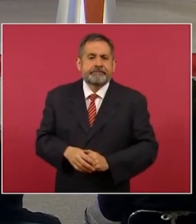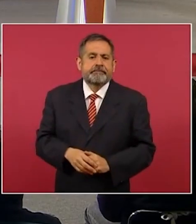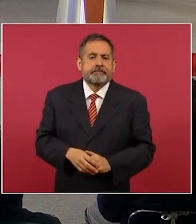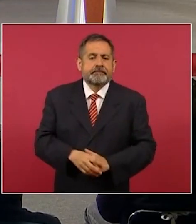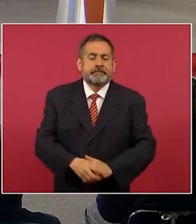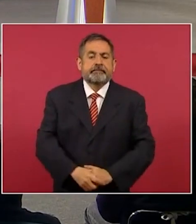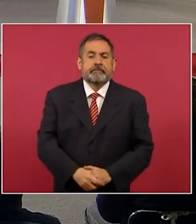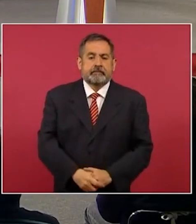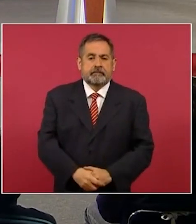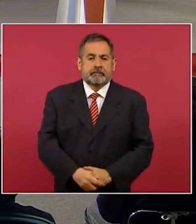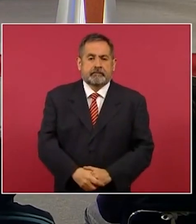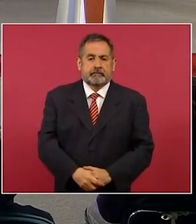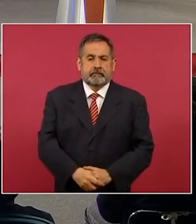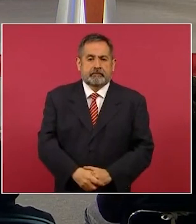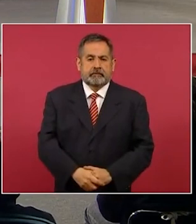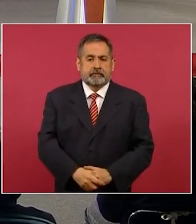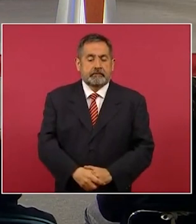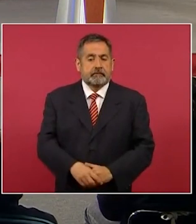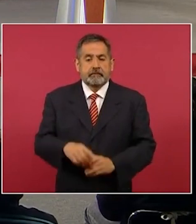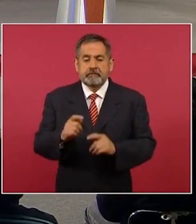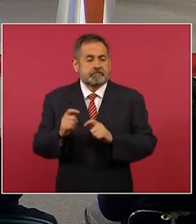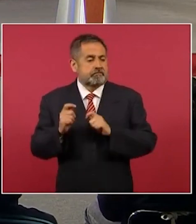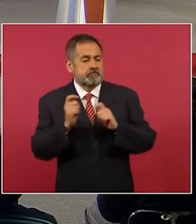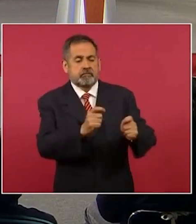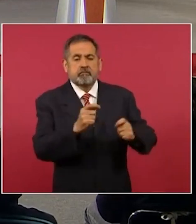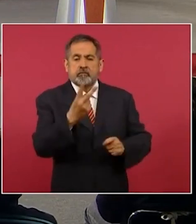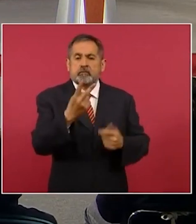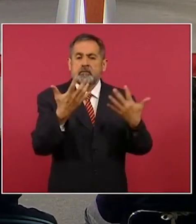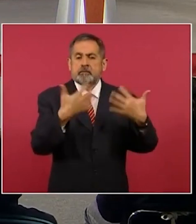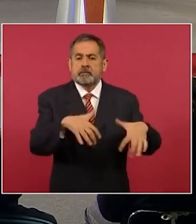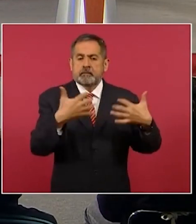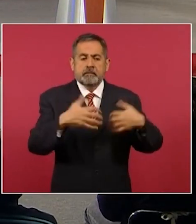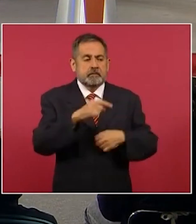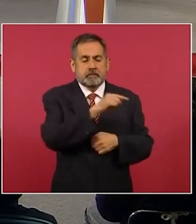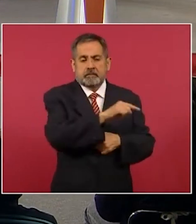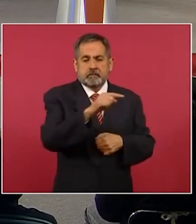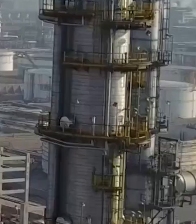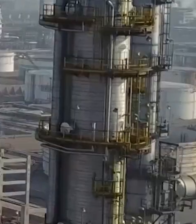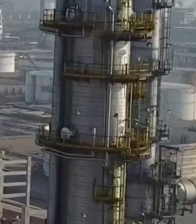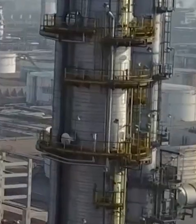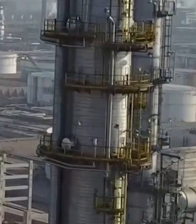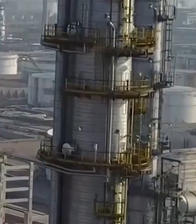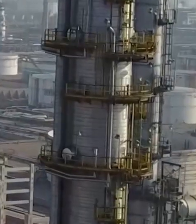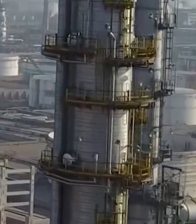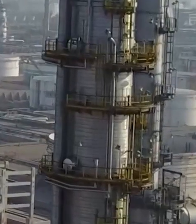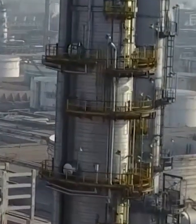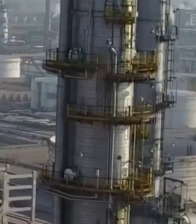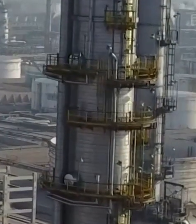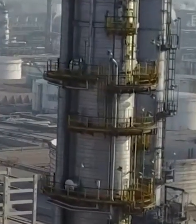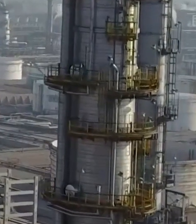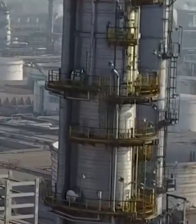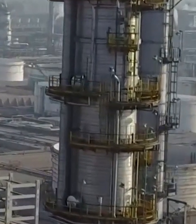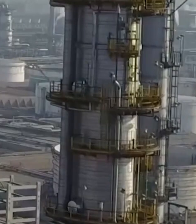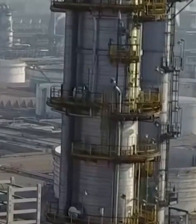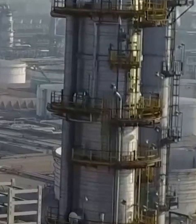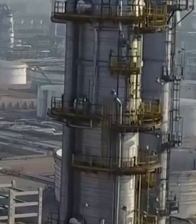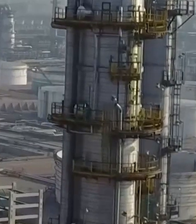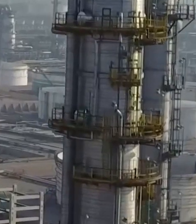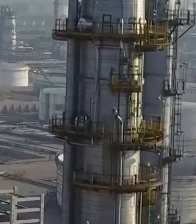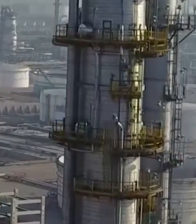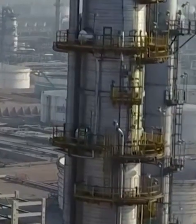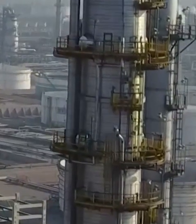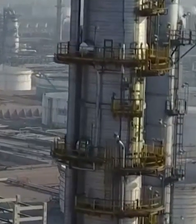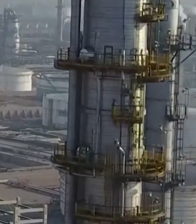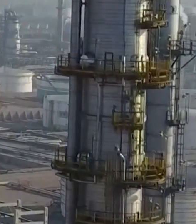En conferencia de prensa, el presidente de México, Andrés Manuel López Obrador, indicó que los trenes duales van a funcionar con un diésel